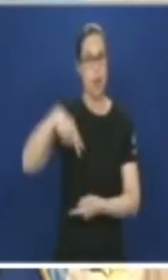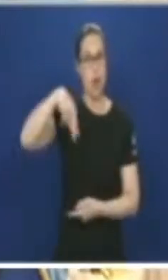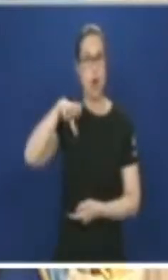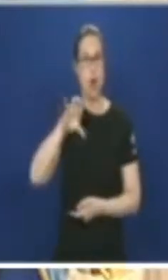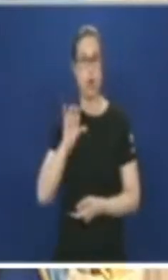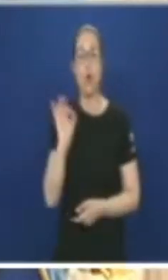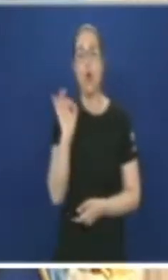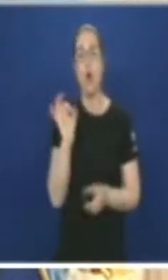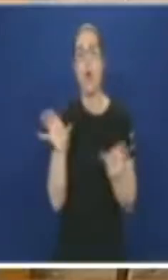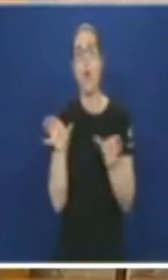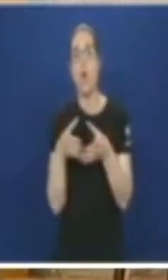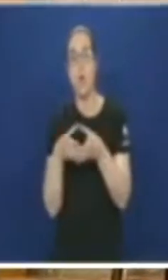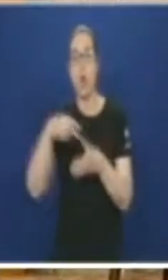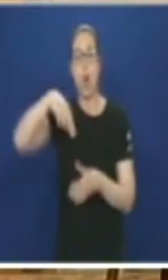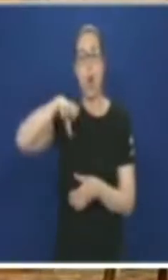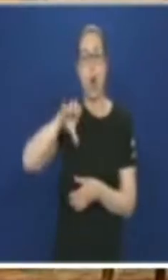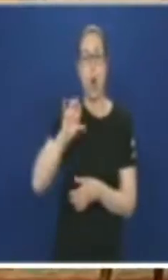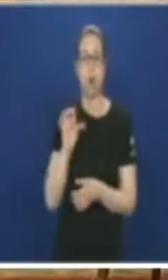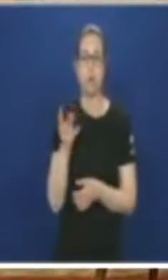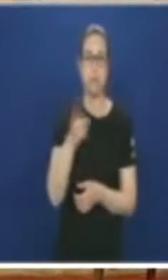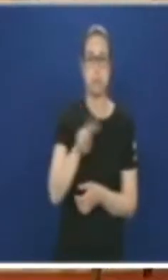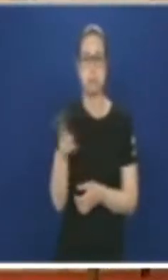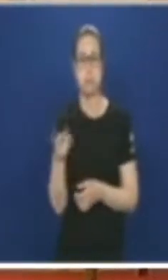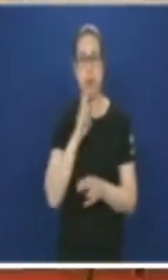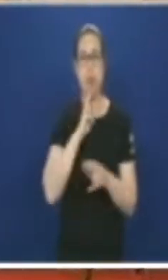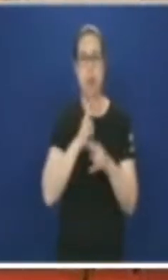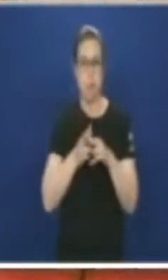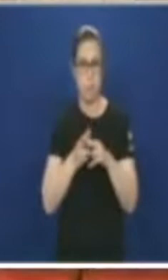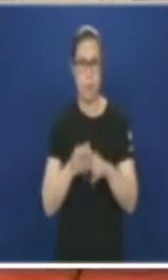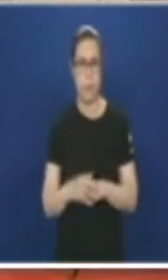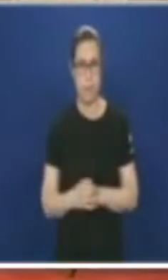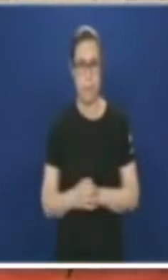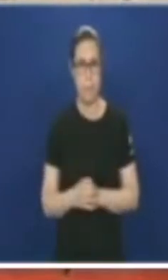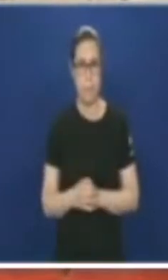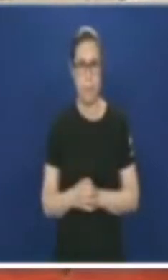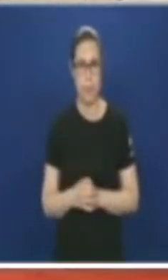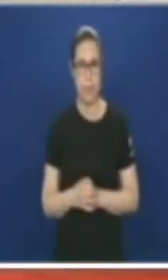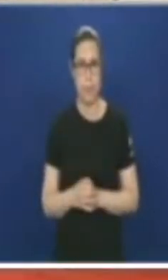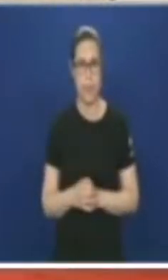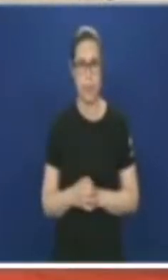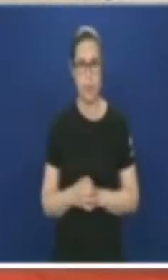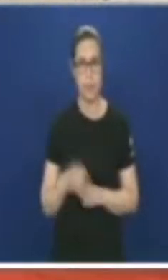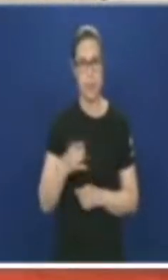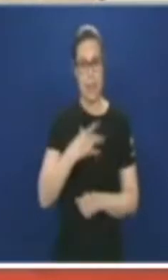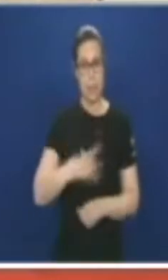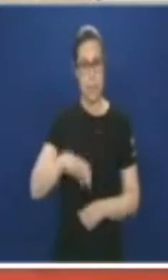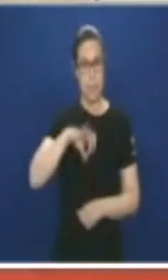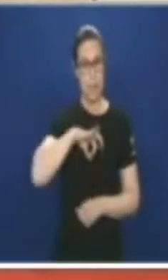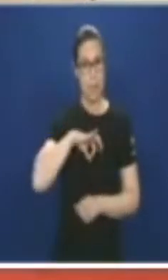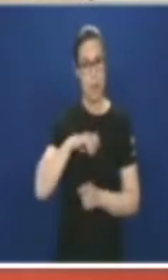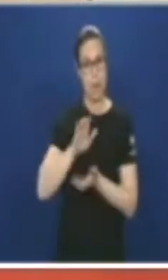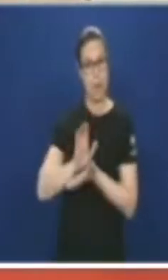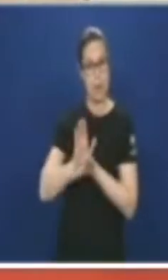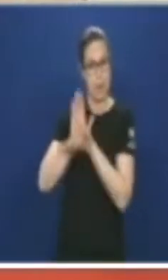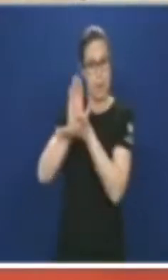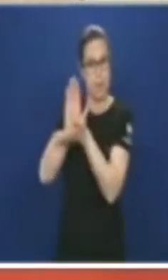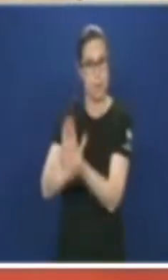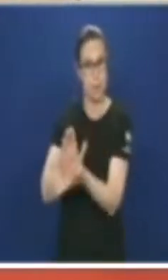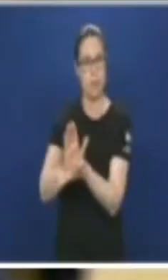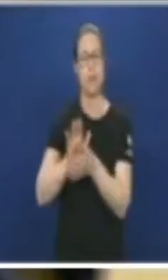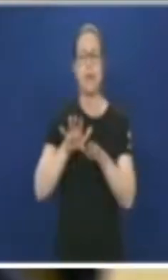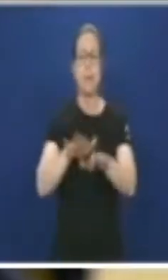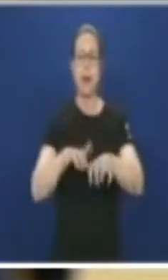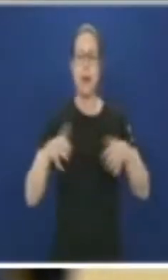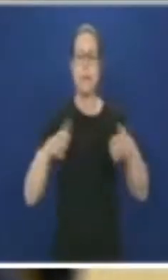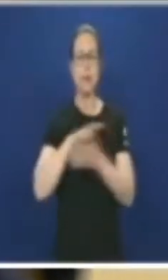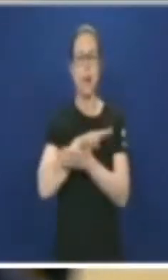nos, como tamén o denominaba don Ricardo Carballo Calero, con esta medalla o Parlamento de Galicia